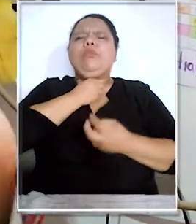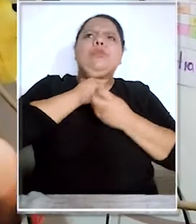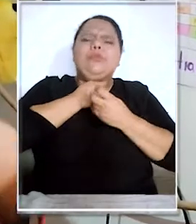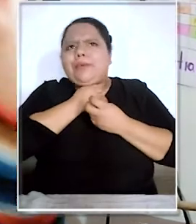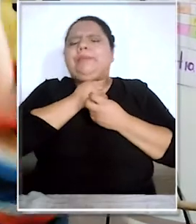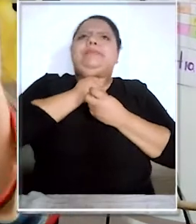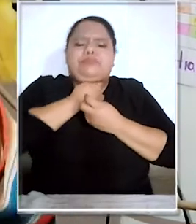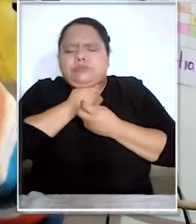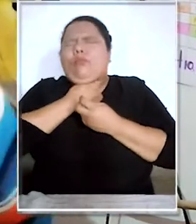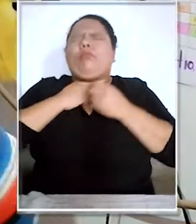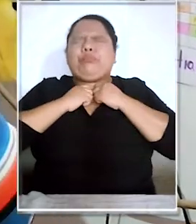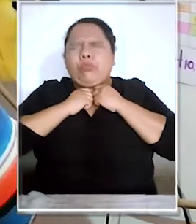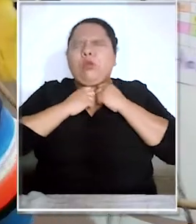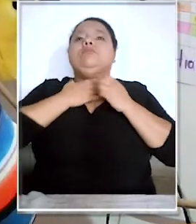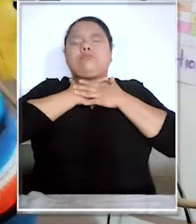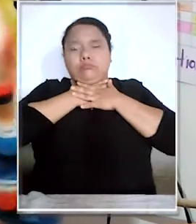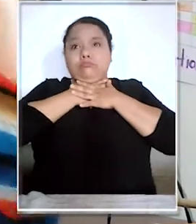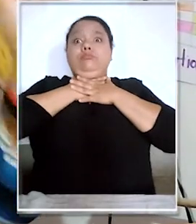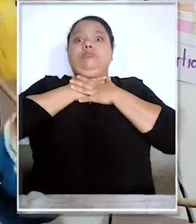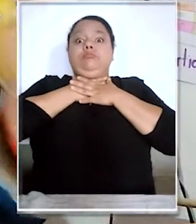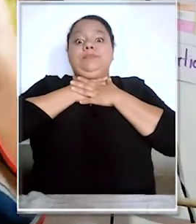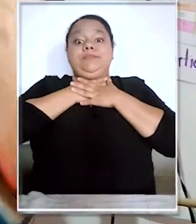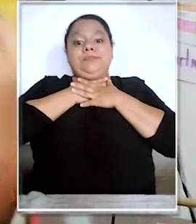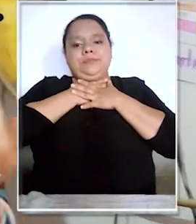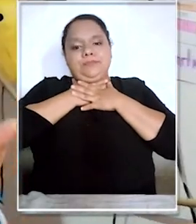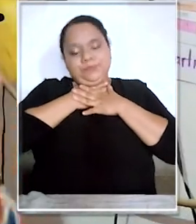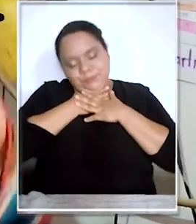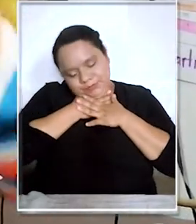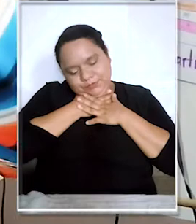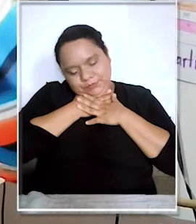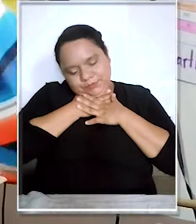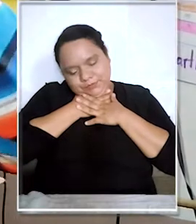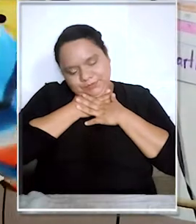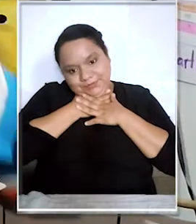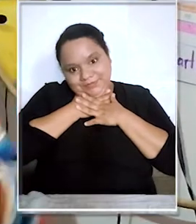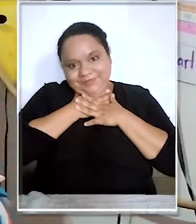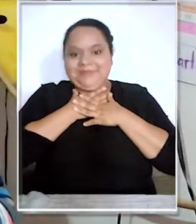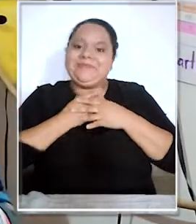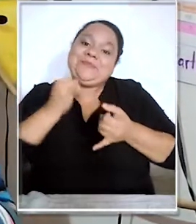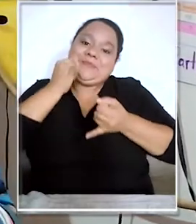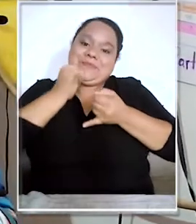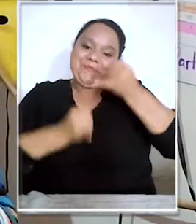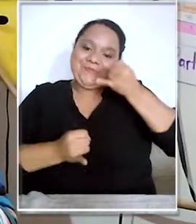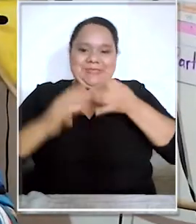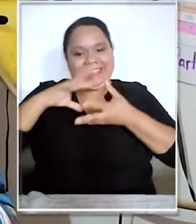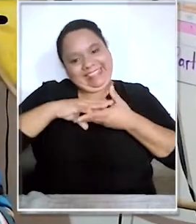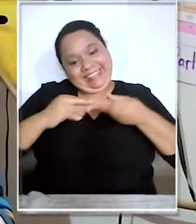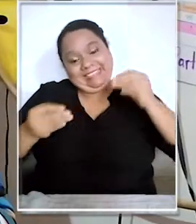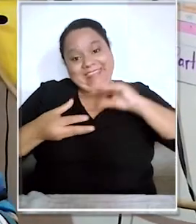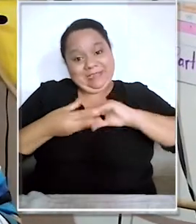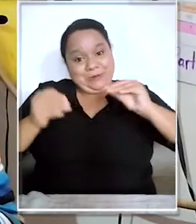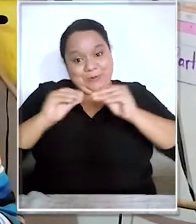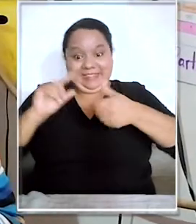la garganta de los 2 comensales y ambos se asfixiaron. Ese fue el final del